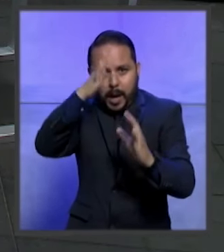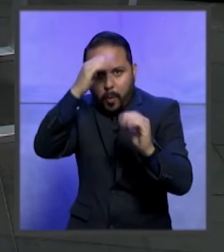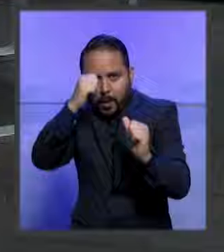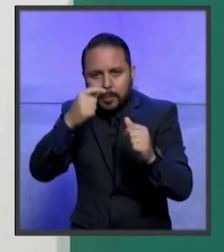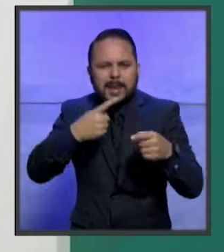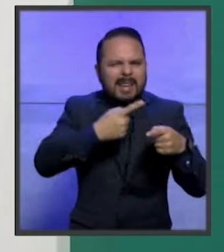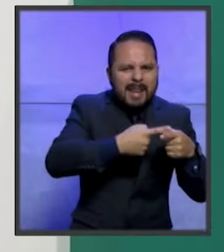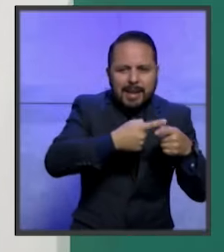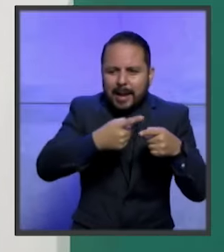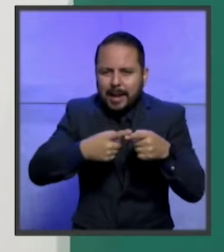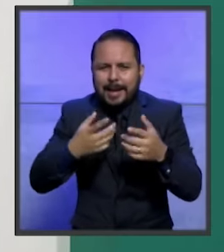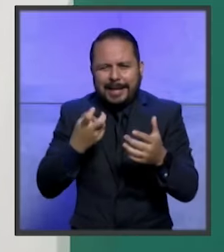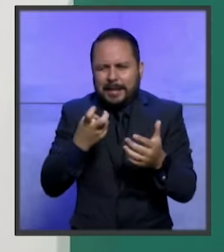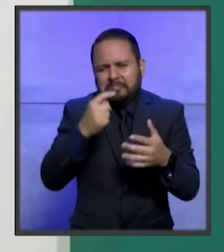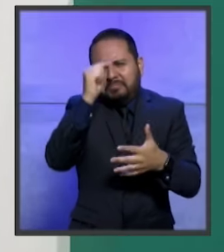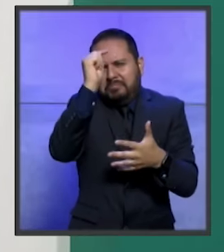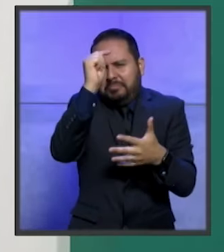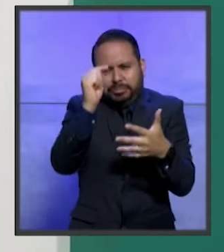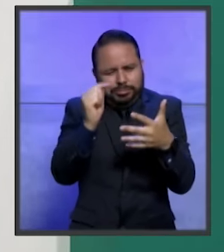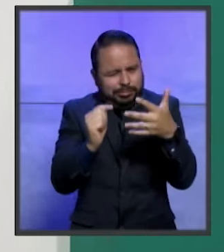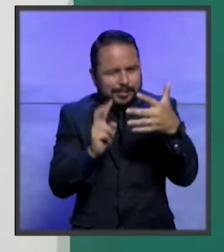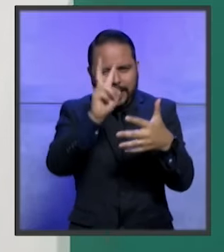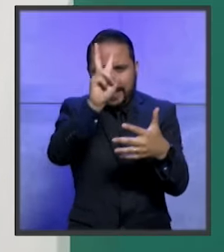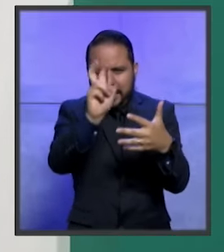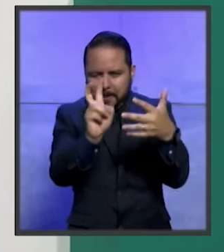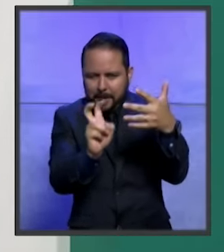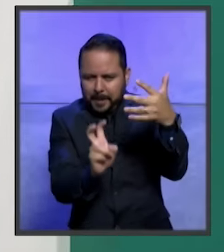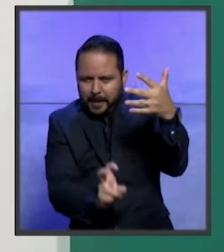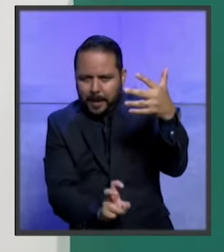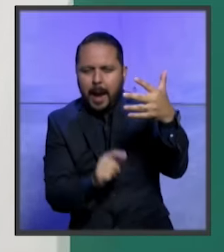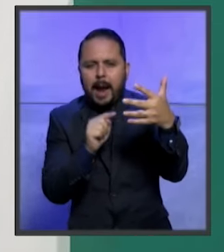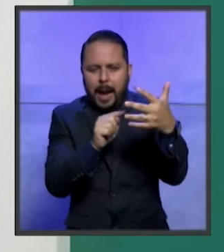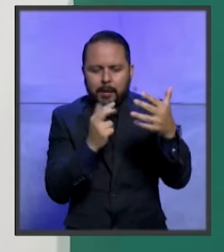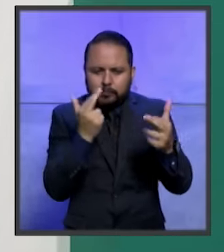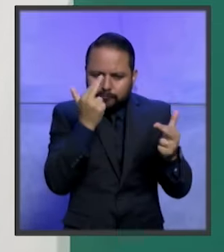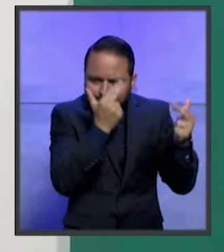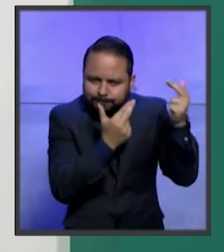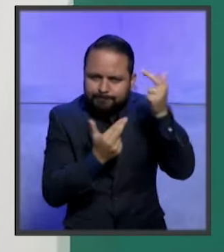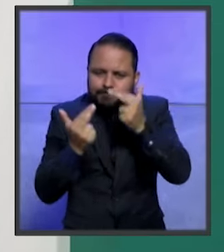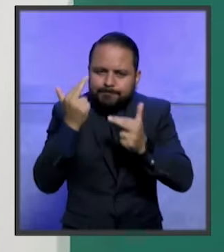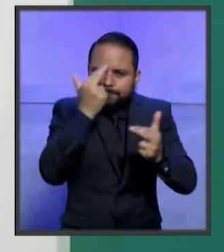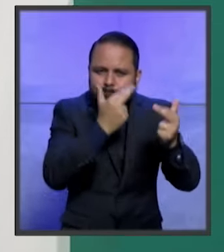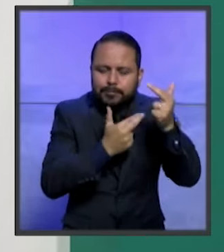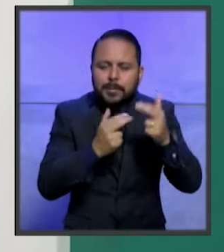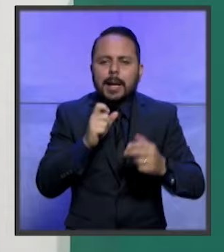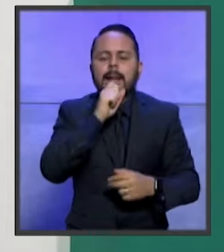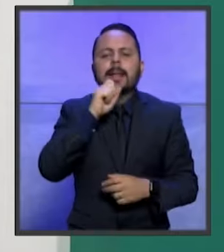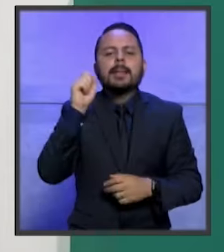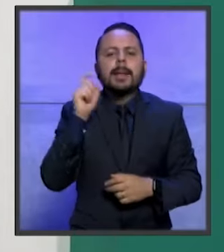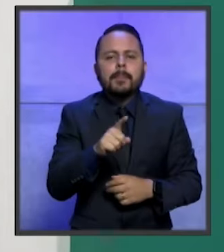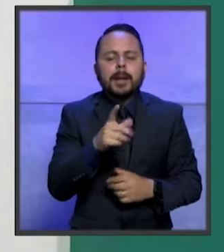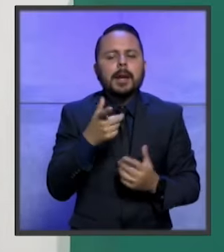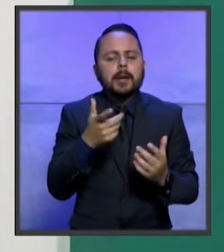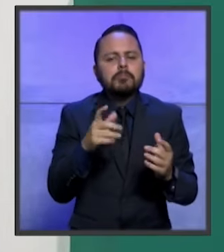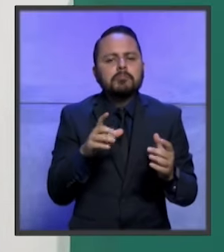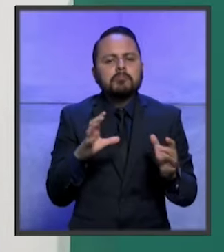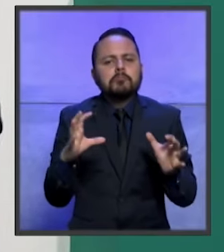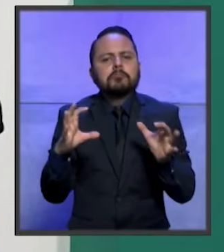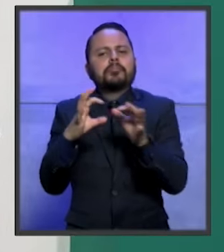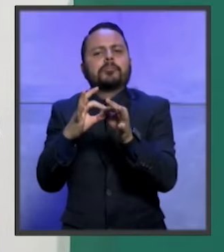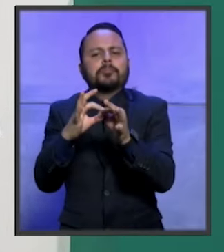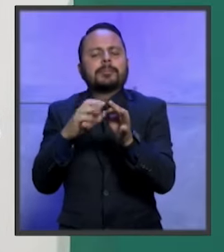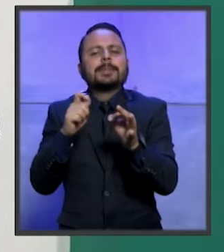acuerdos y se ven fundamentalmente esos estos aspectos aspectos en en el ámbito jurisdiccional como también lo que atañe